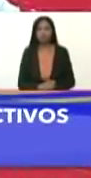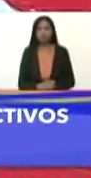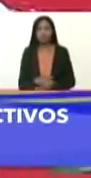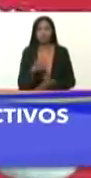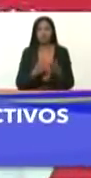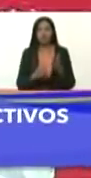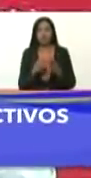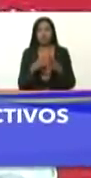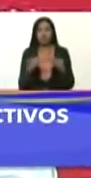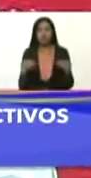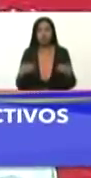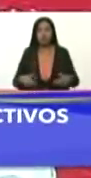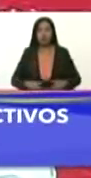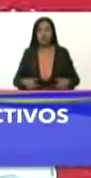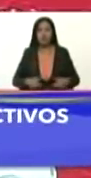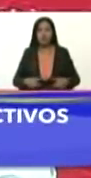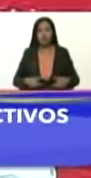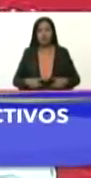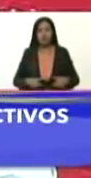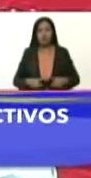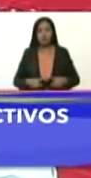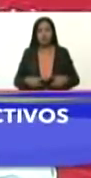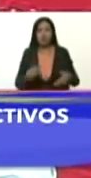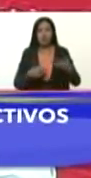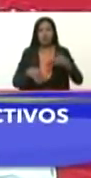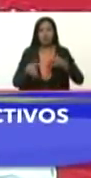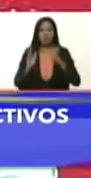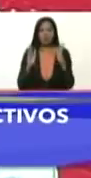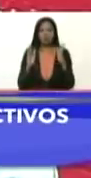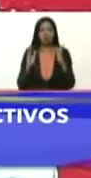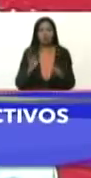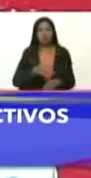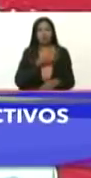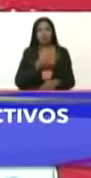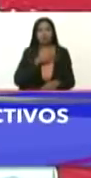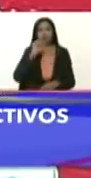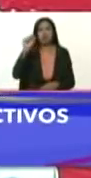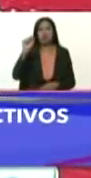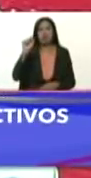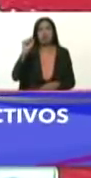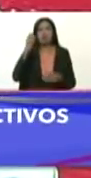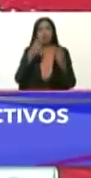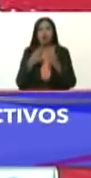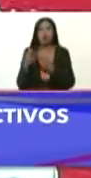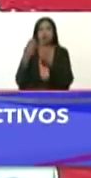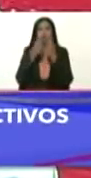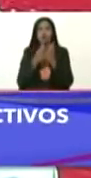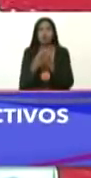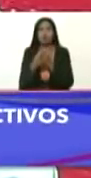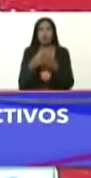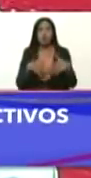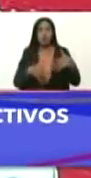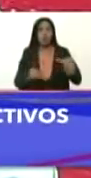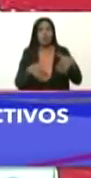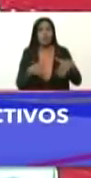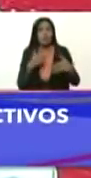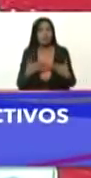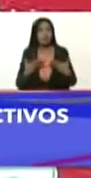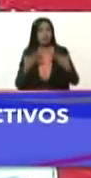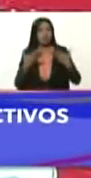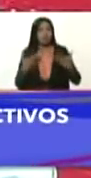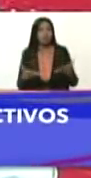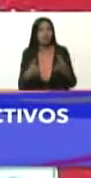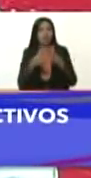Inscribamos todos estos esfuerzos en la construcción del socialismo en lo económico. Guayana le tiene que dar